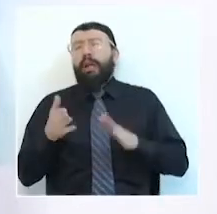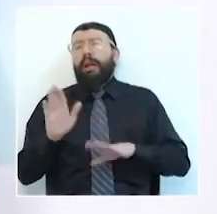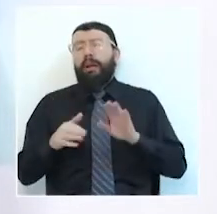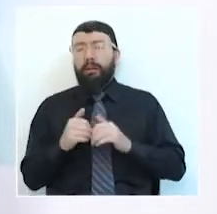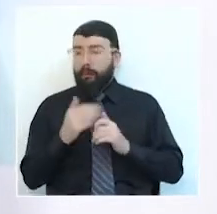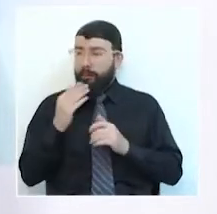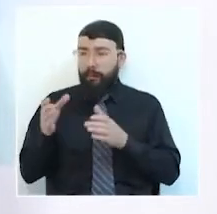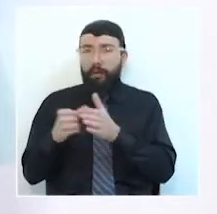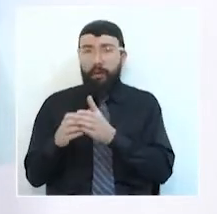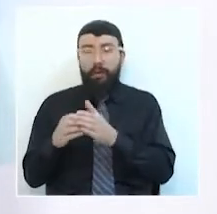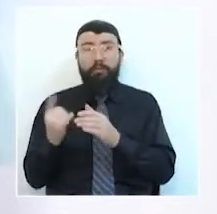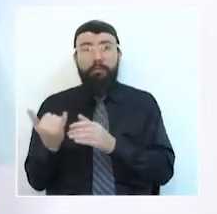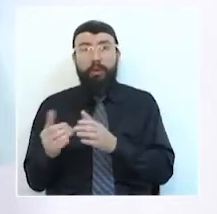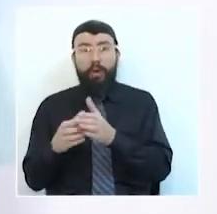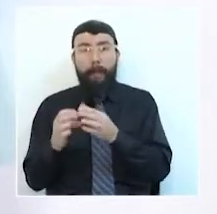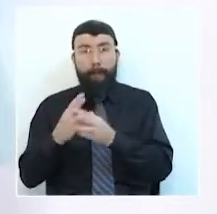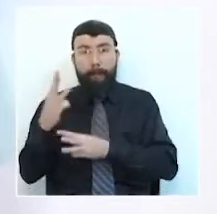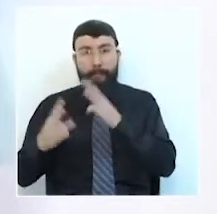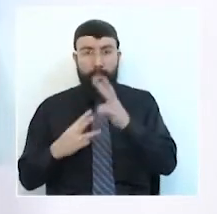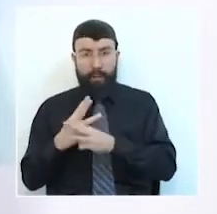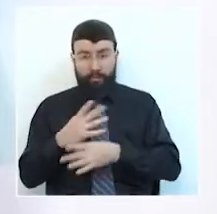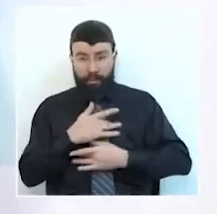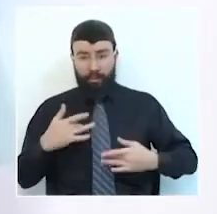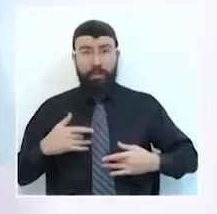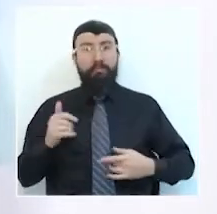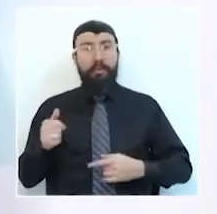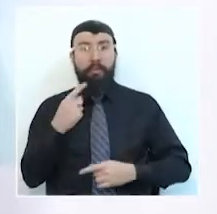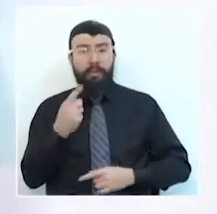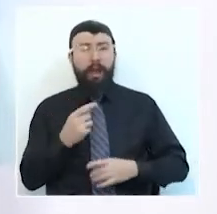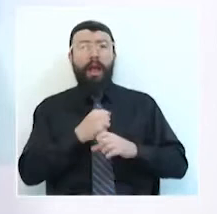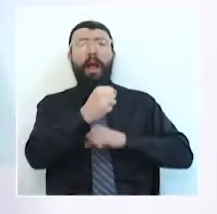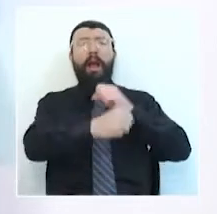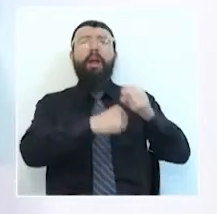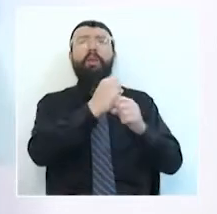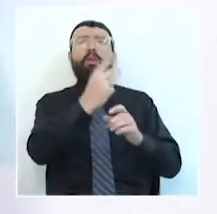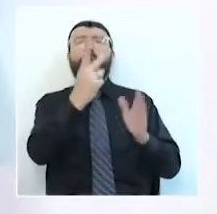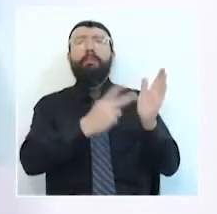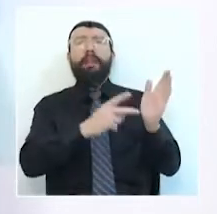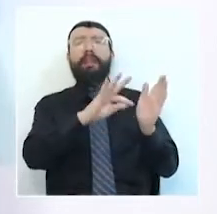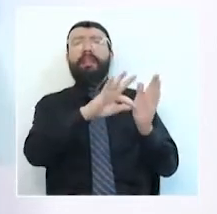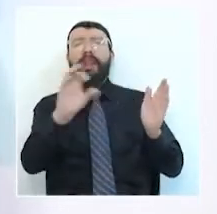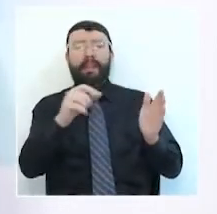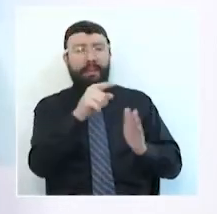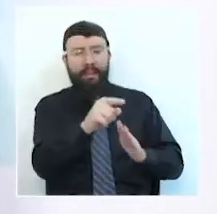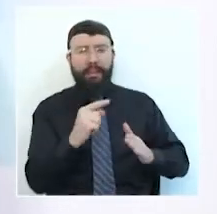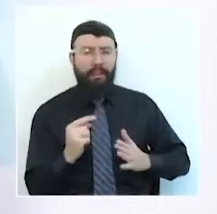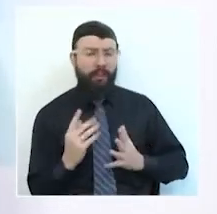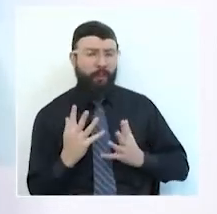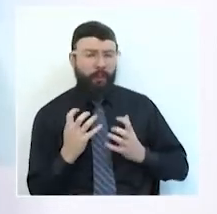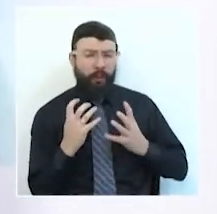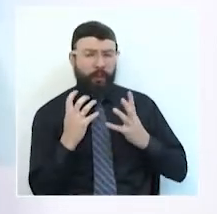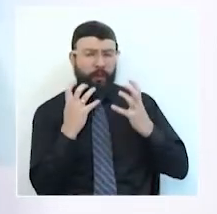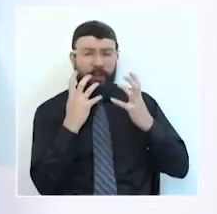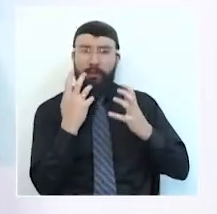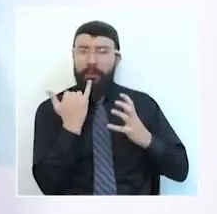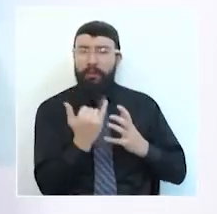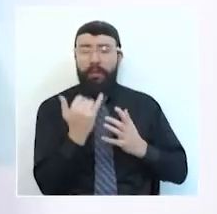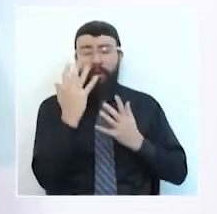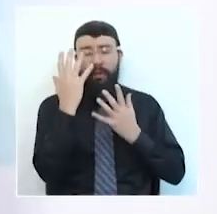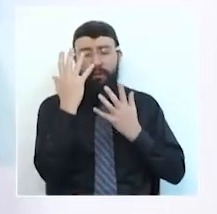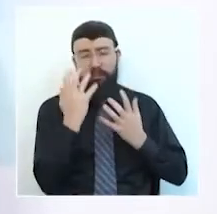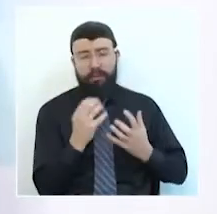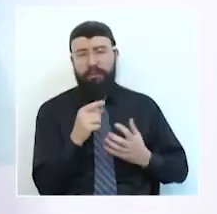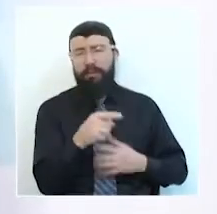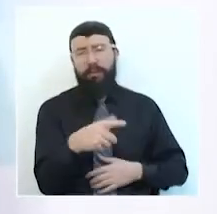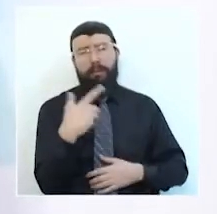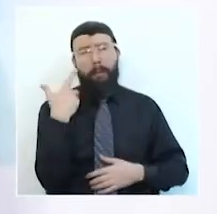de la salud y estamos hablando de que para el 2030 el estrés la depresión será una de las epidemias de este siglo